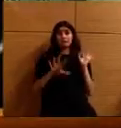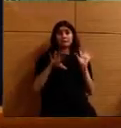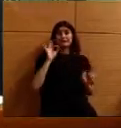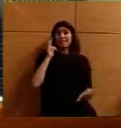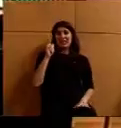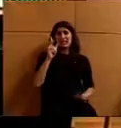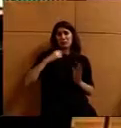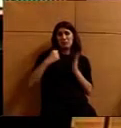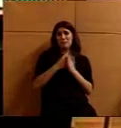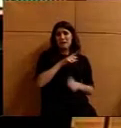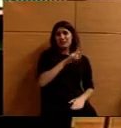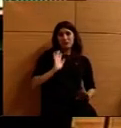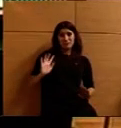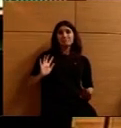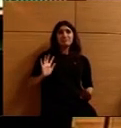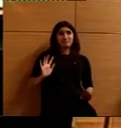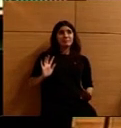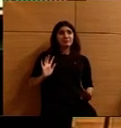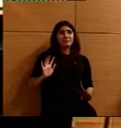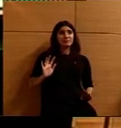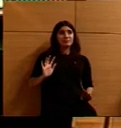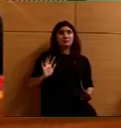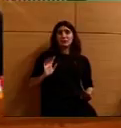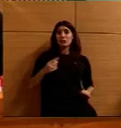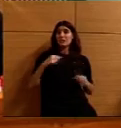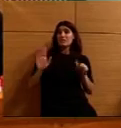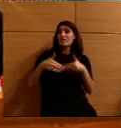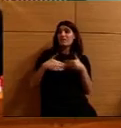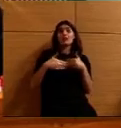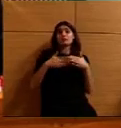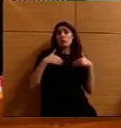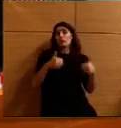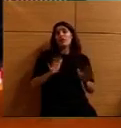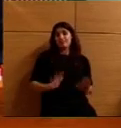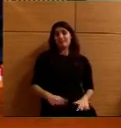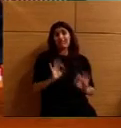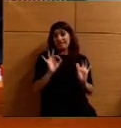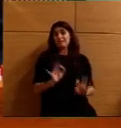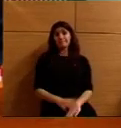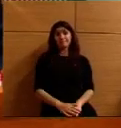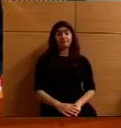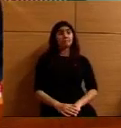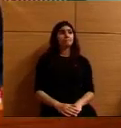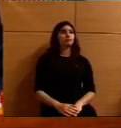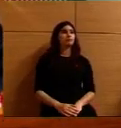facultades del presidente del pleno está el de levantar la sesión.